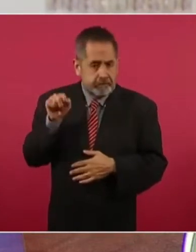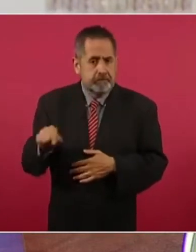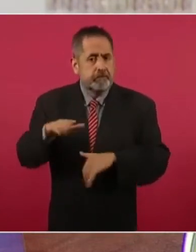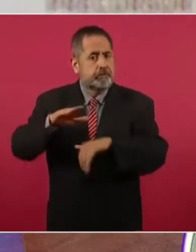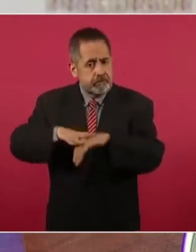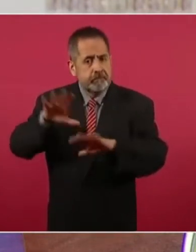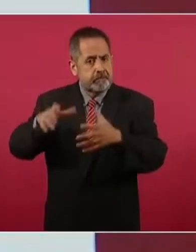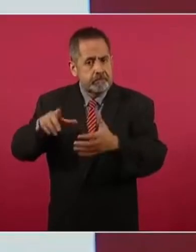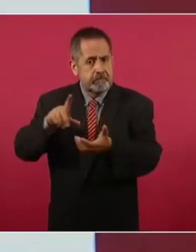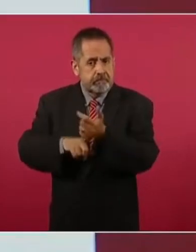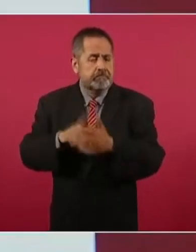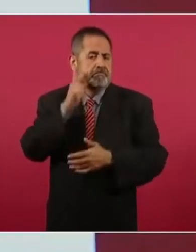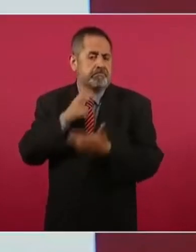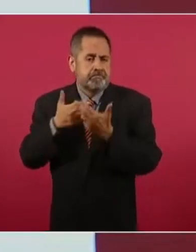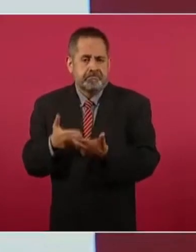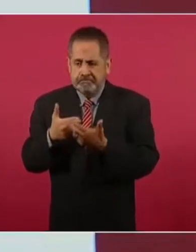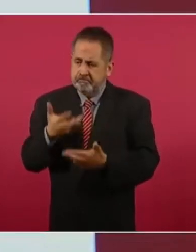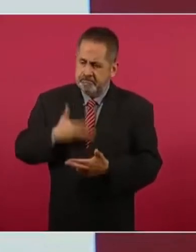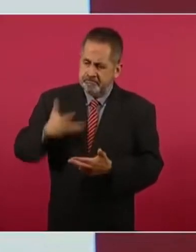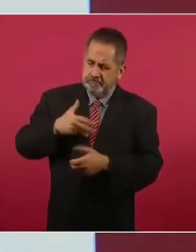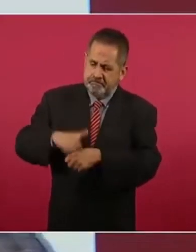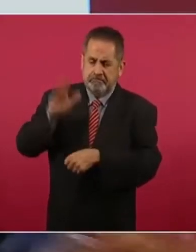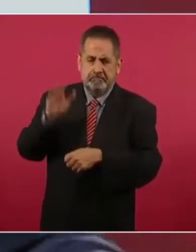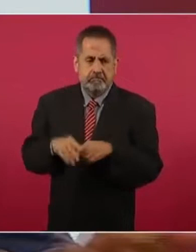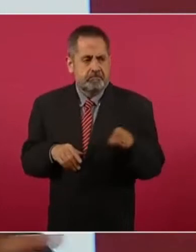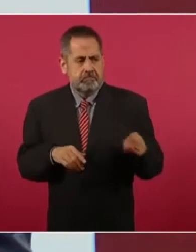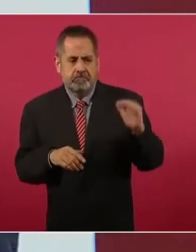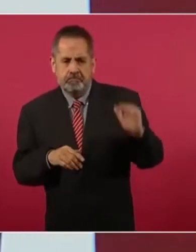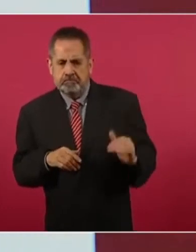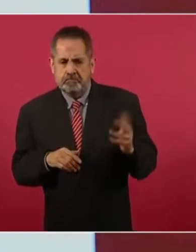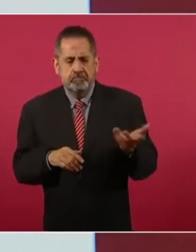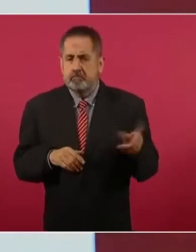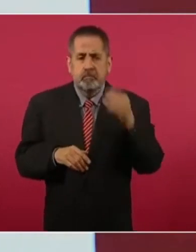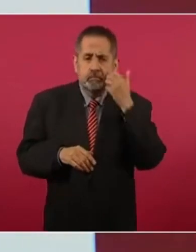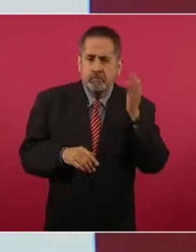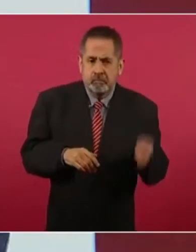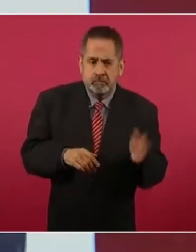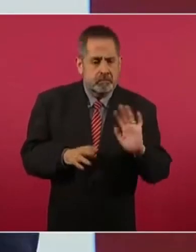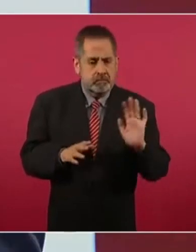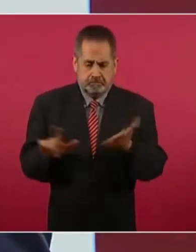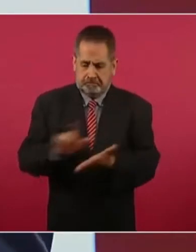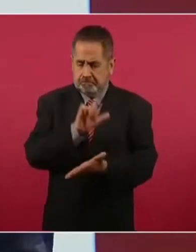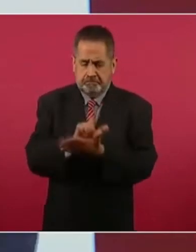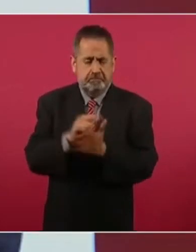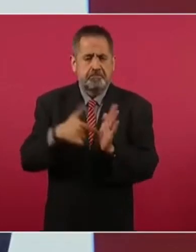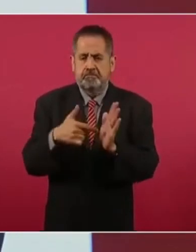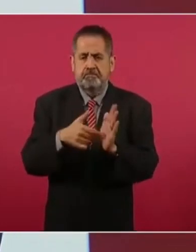tiene más petróleo que ellos, y de acuerdo a la ley,